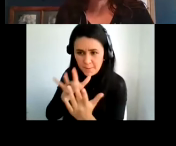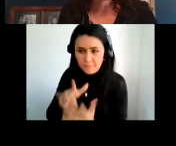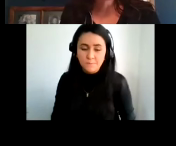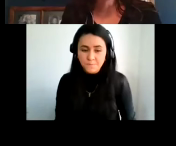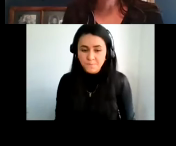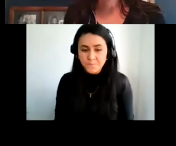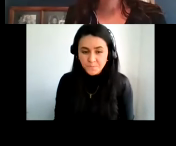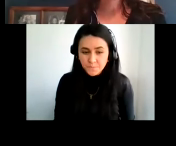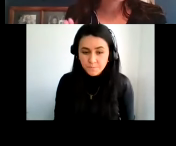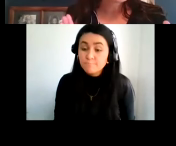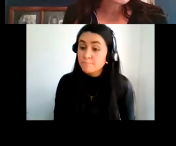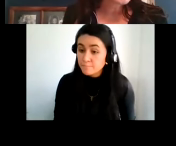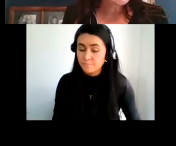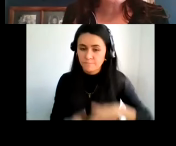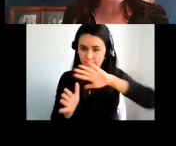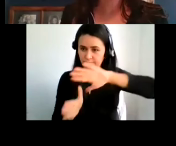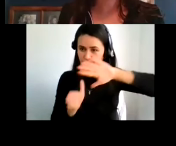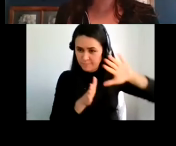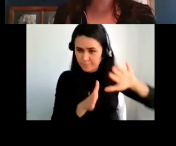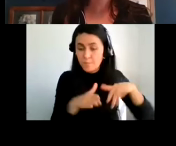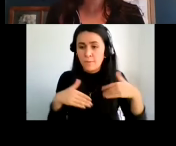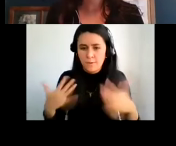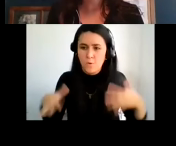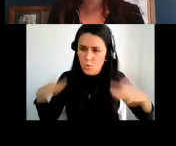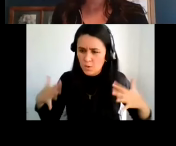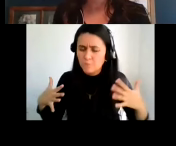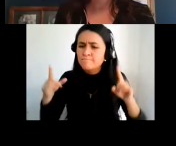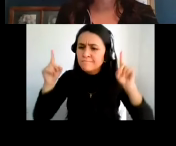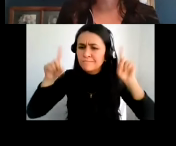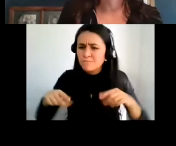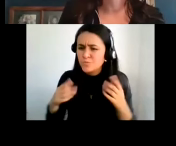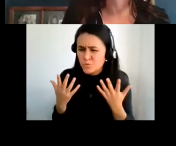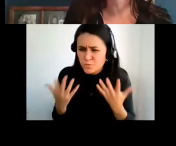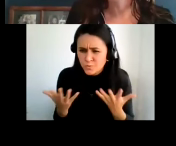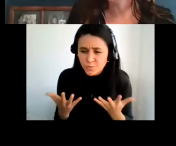El otro tema que también es súper crucial es el de la consideración de los